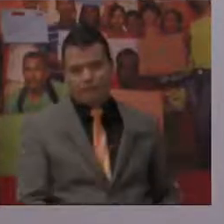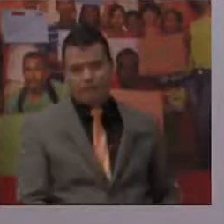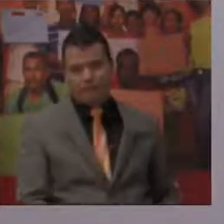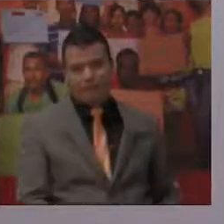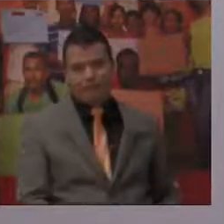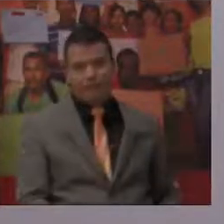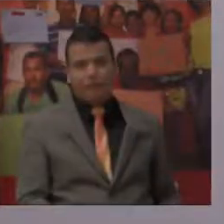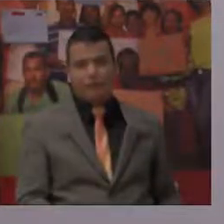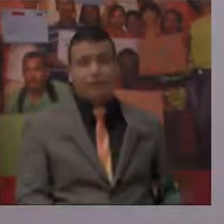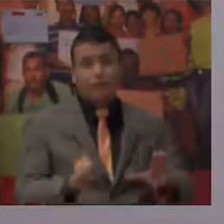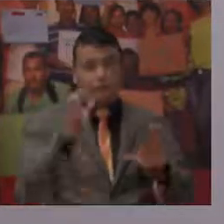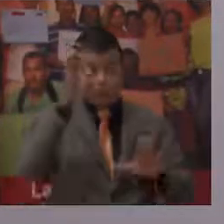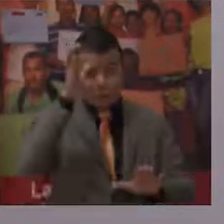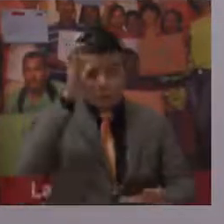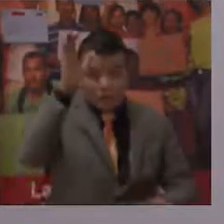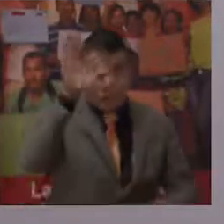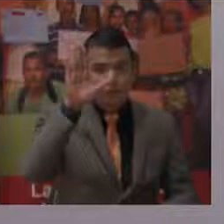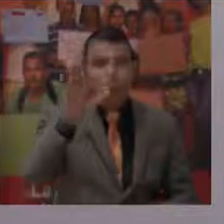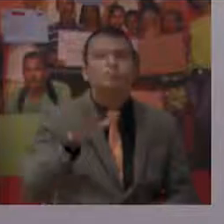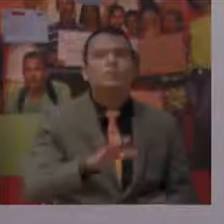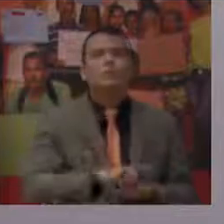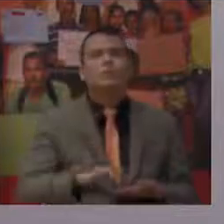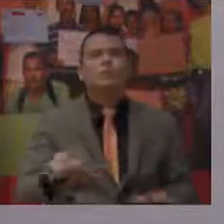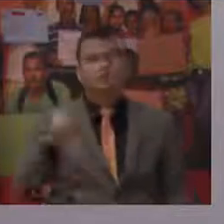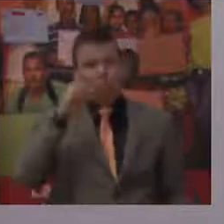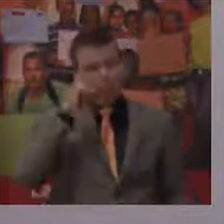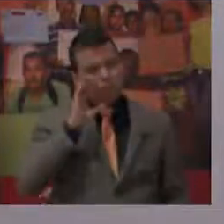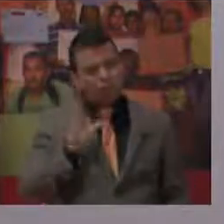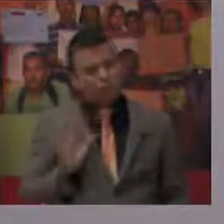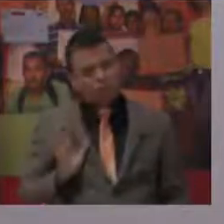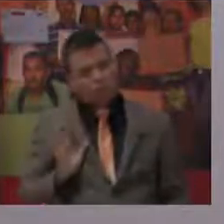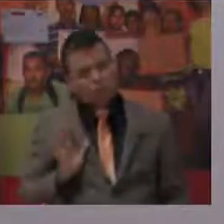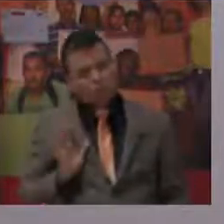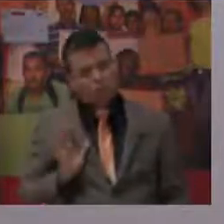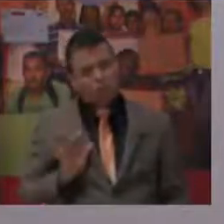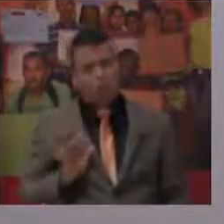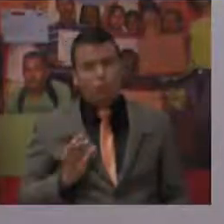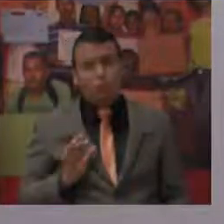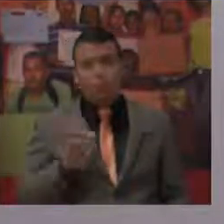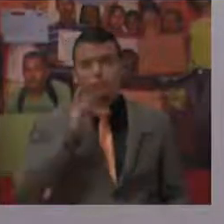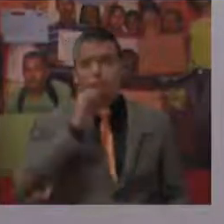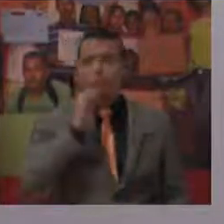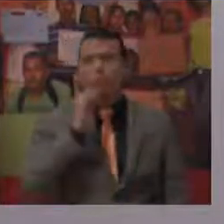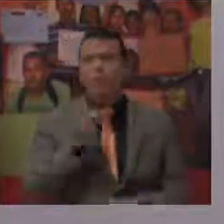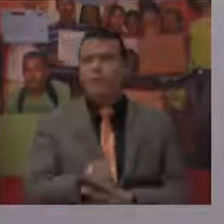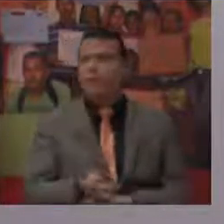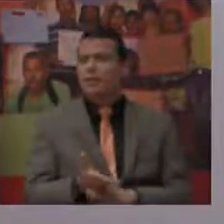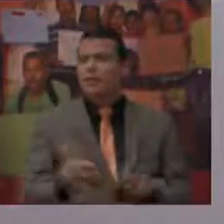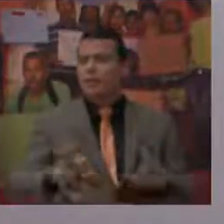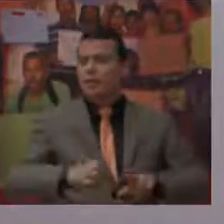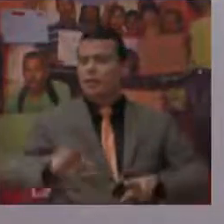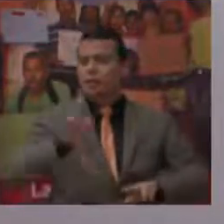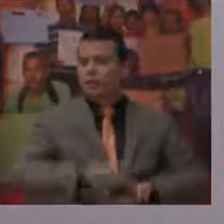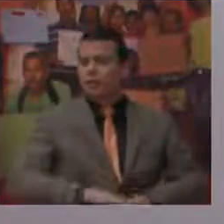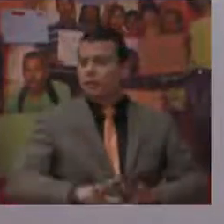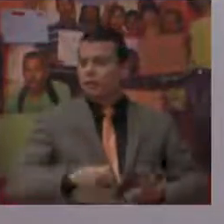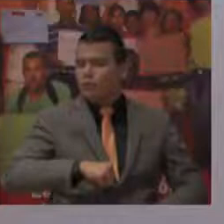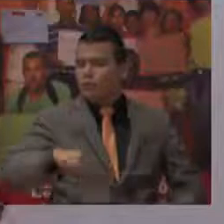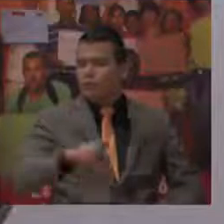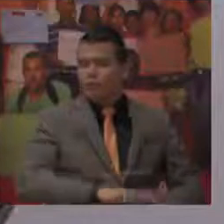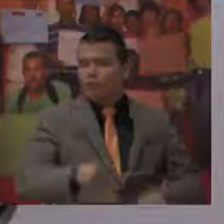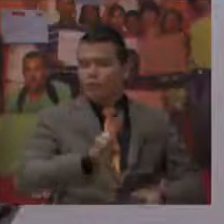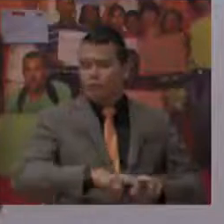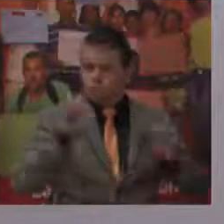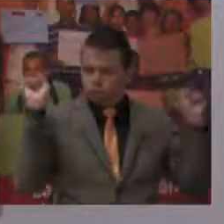Con ese concepto se empieza a dejar atrás un poco la idea de que con medidas ordinarias o de derecho ordinario se